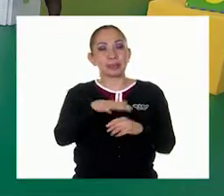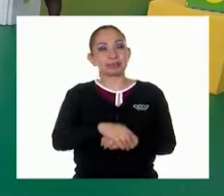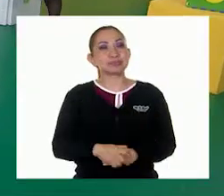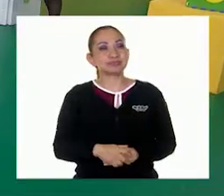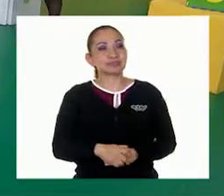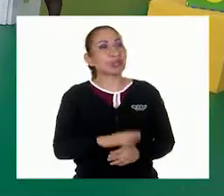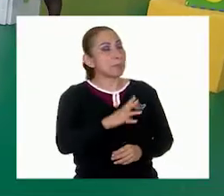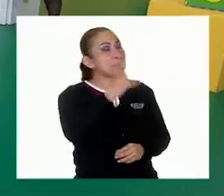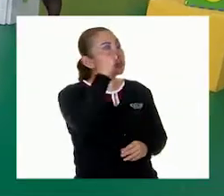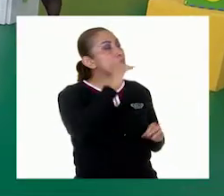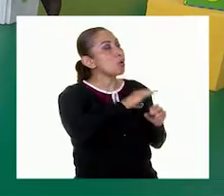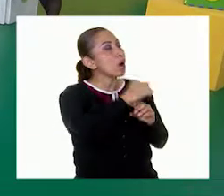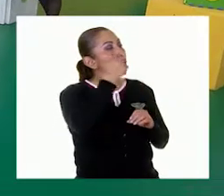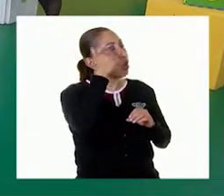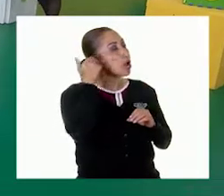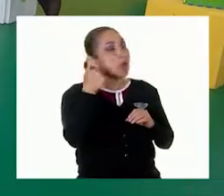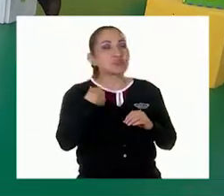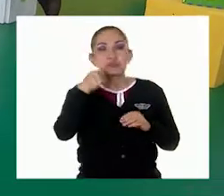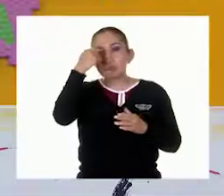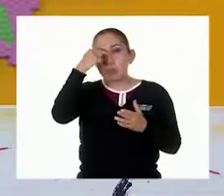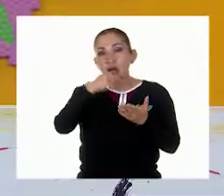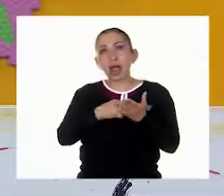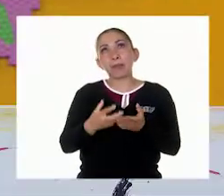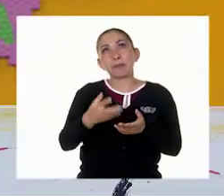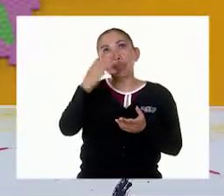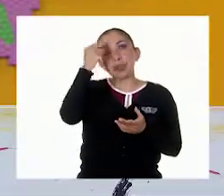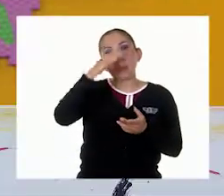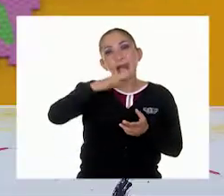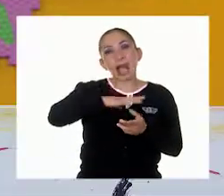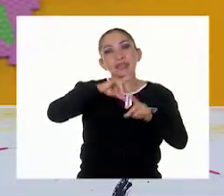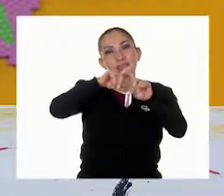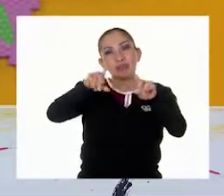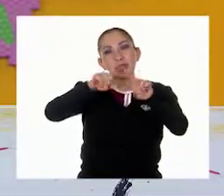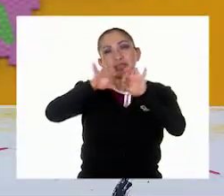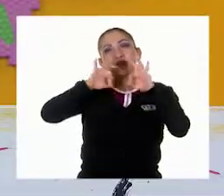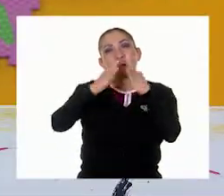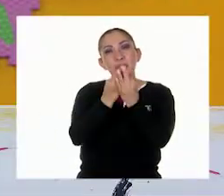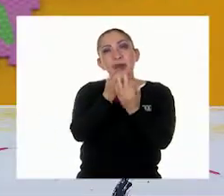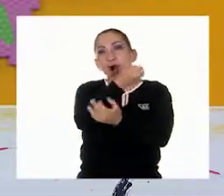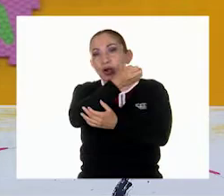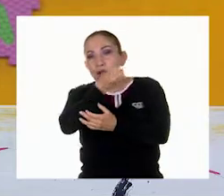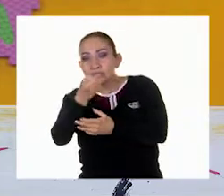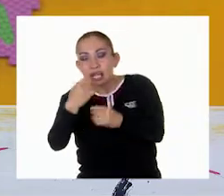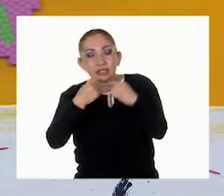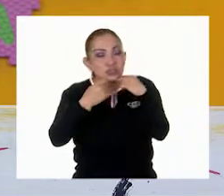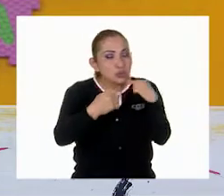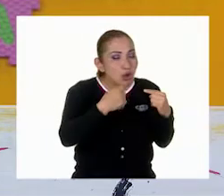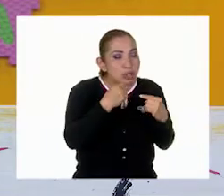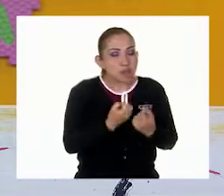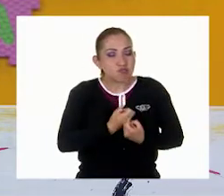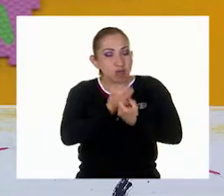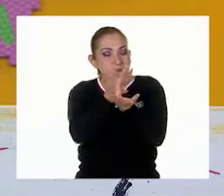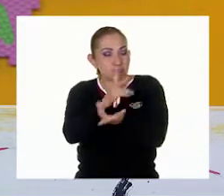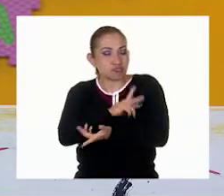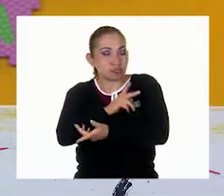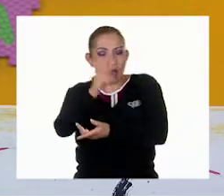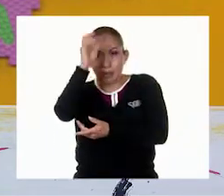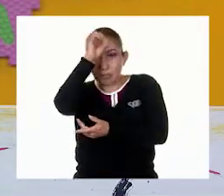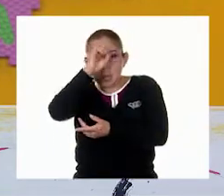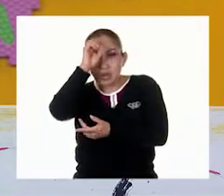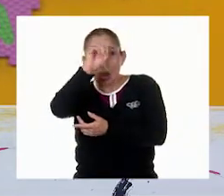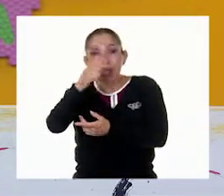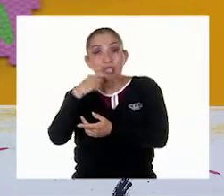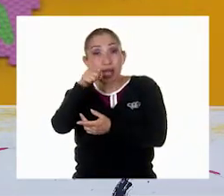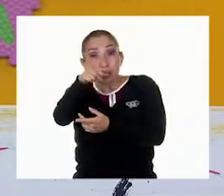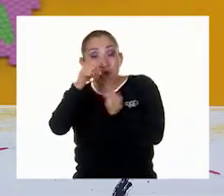¿Qué aprendimos, Gloria? Pues yo creo que aprendimos que existen distintas formas de organizarnos y expresar nuestras opiniones y que